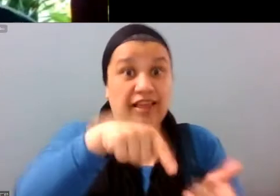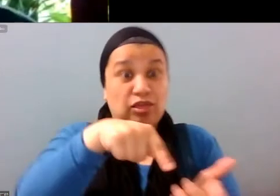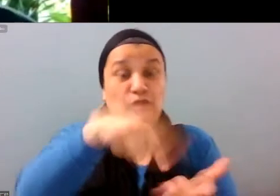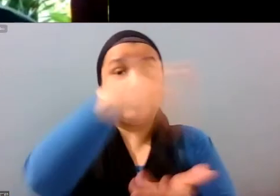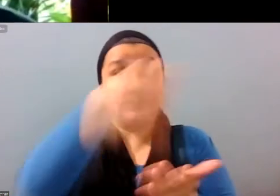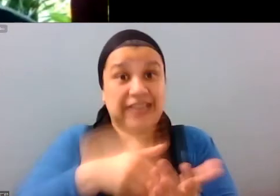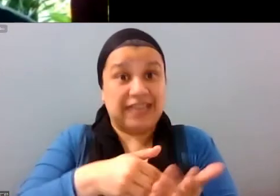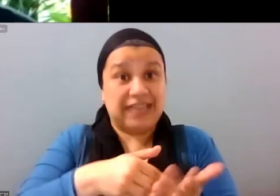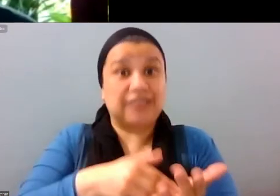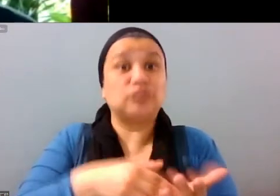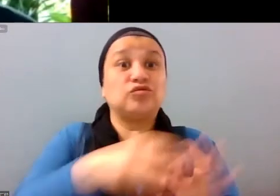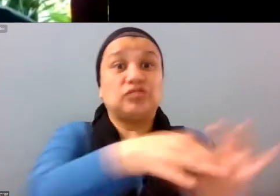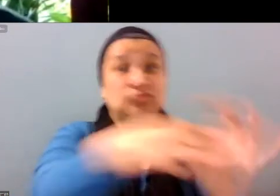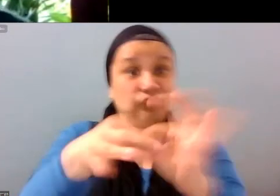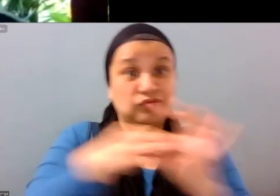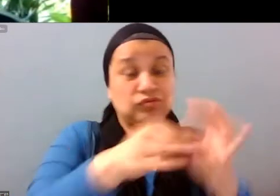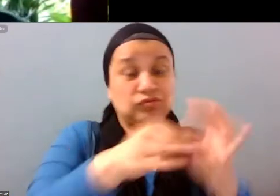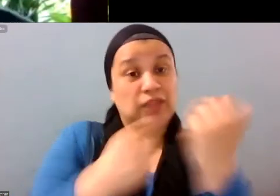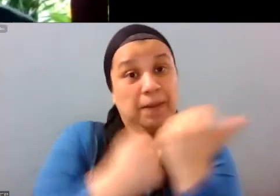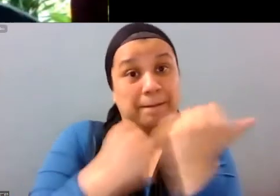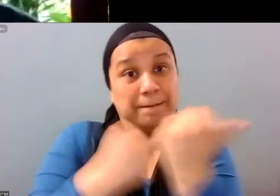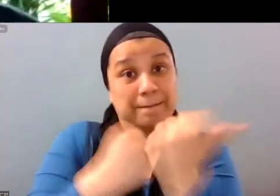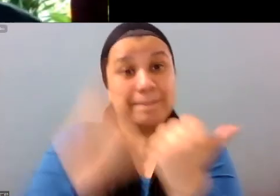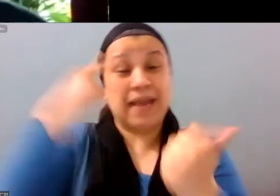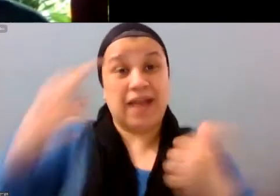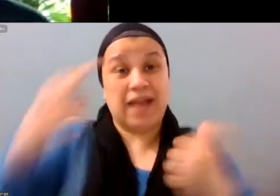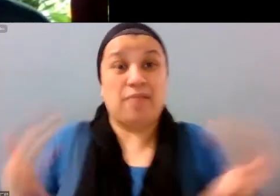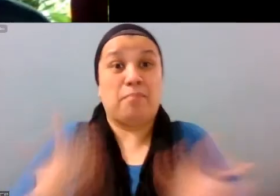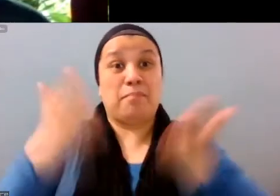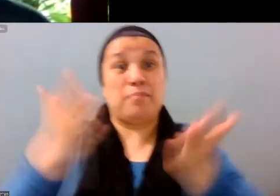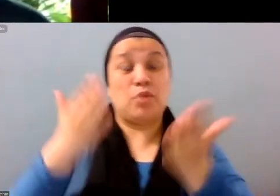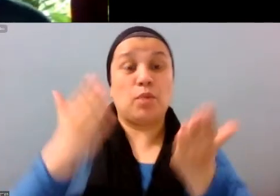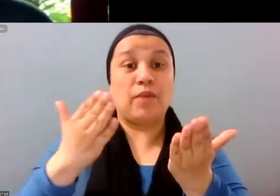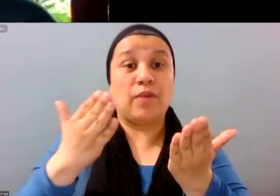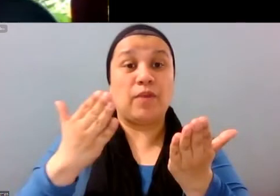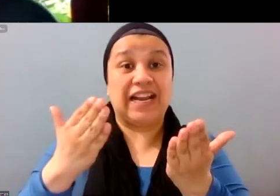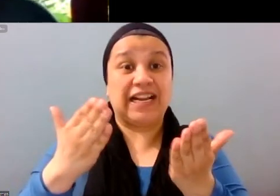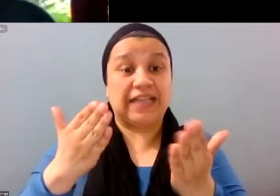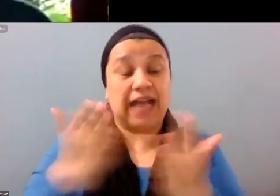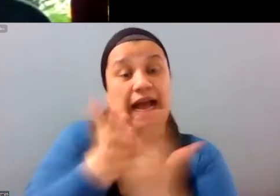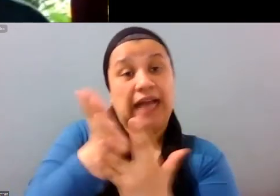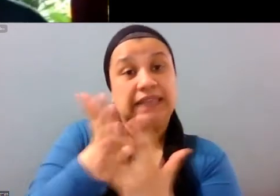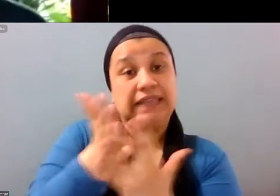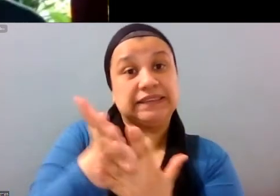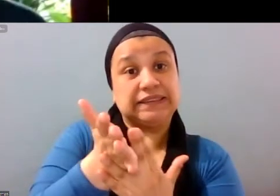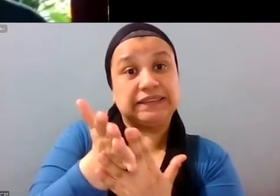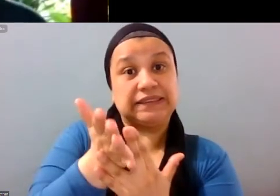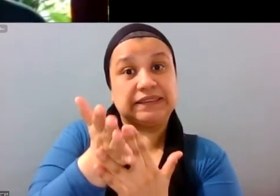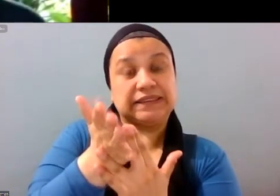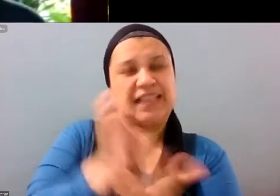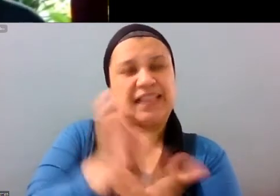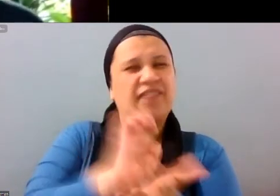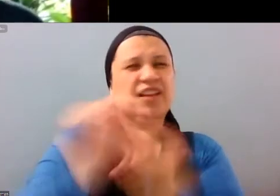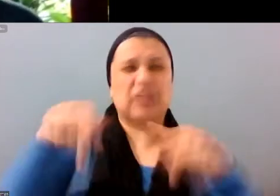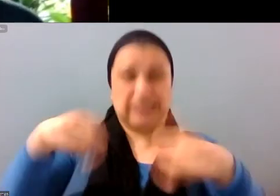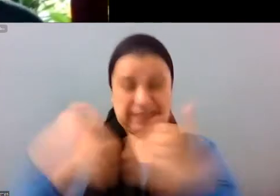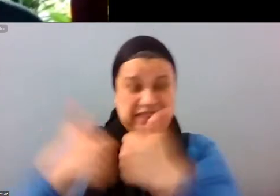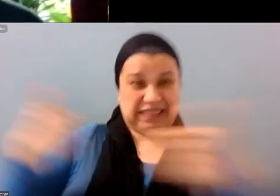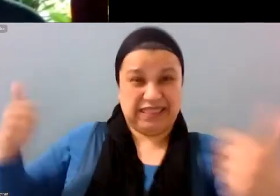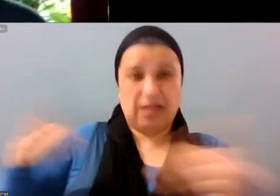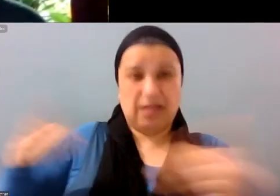estratégicas que permitan promover que realmente tengan acceso y evitar que esta brecha lleve a más